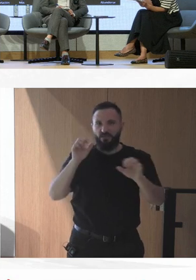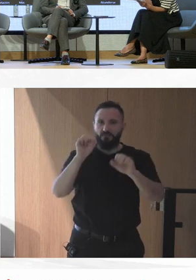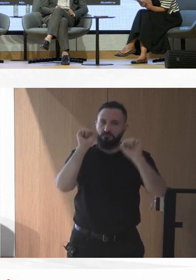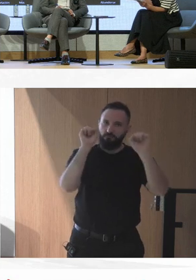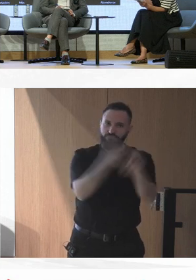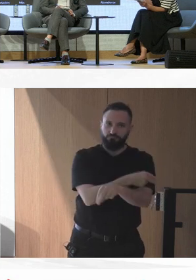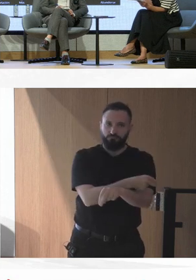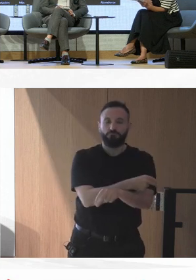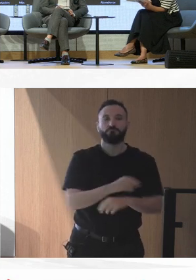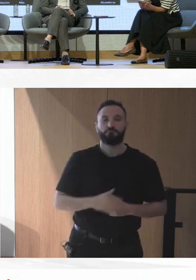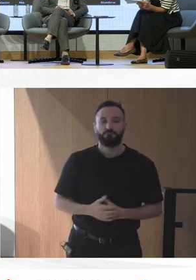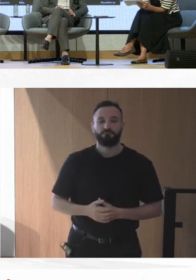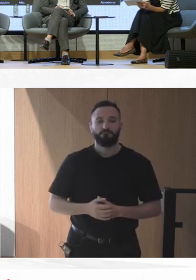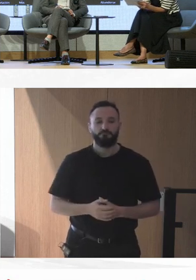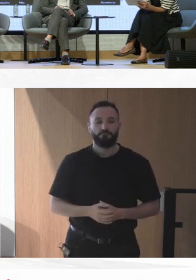Y